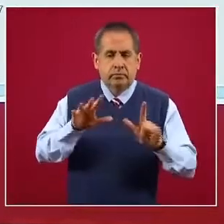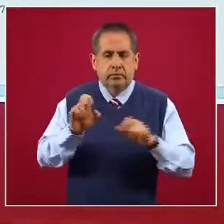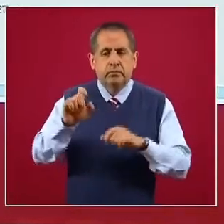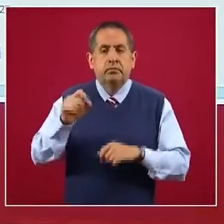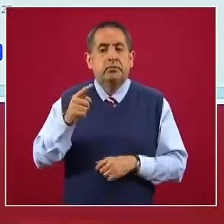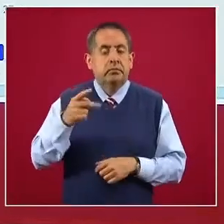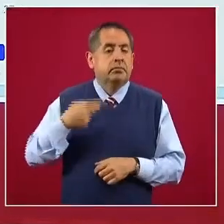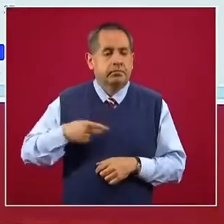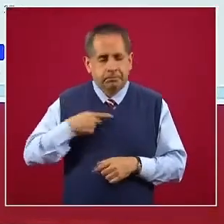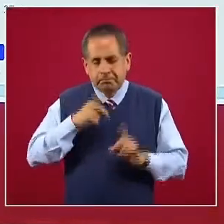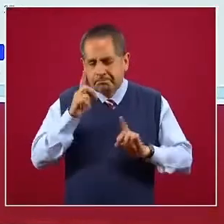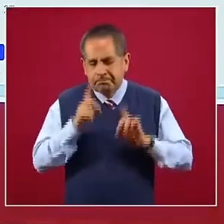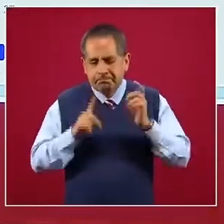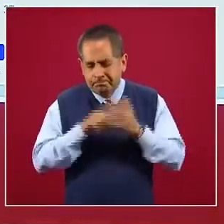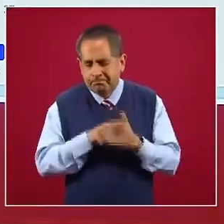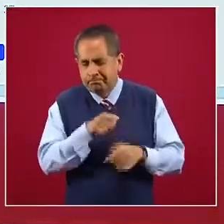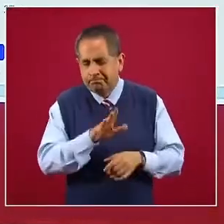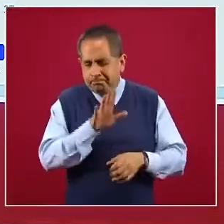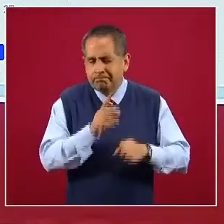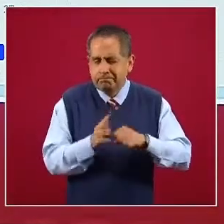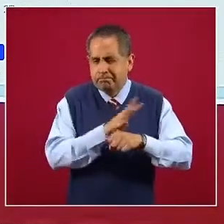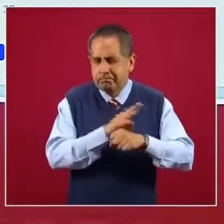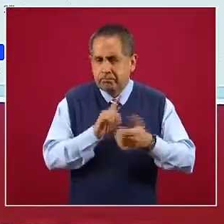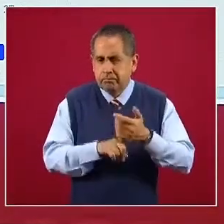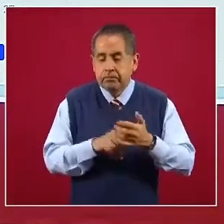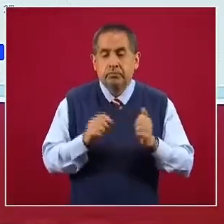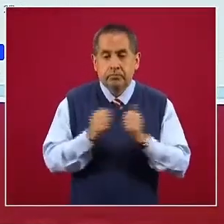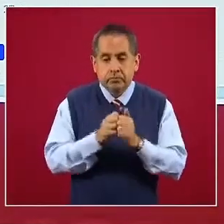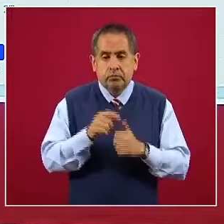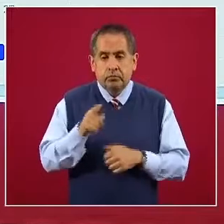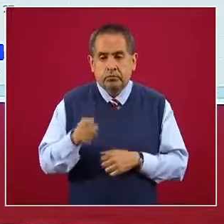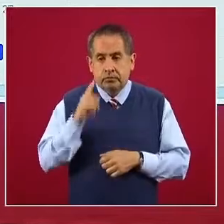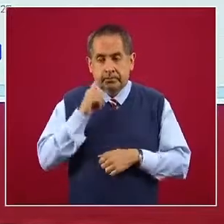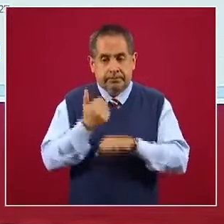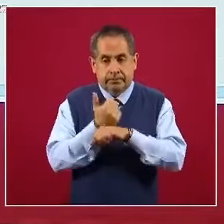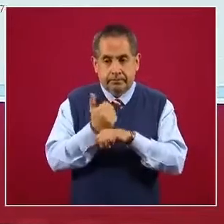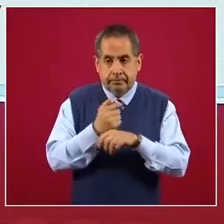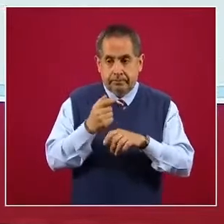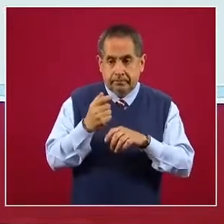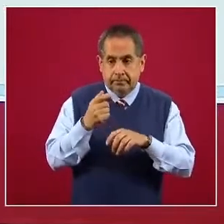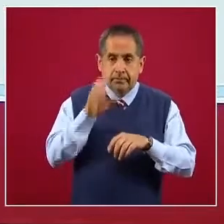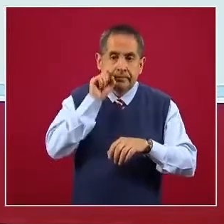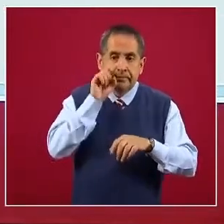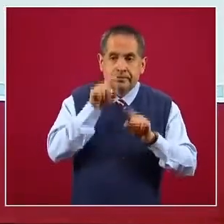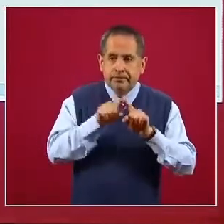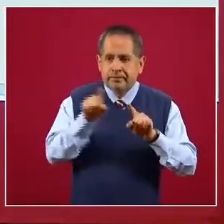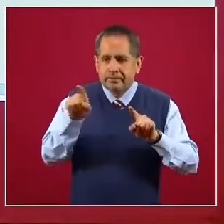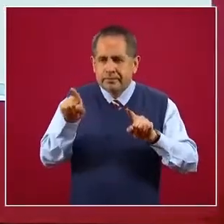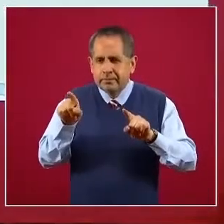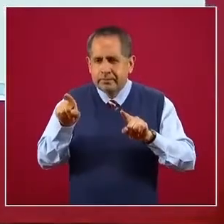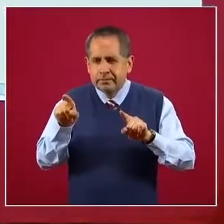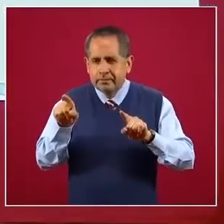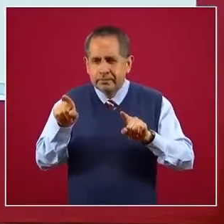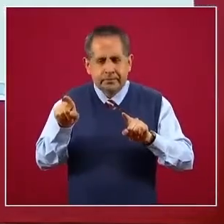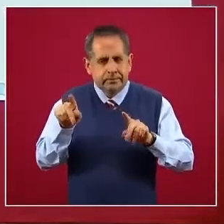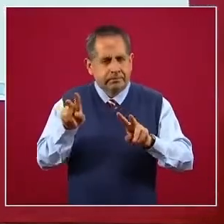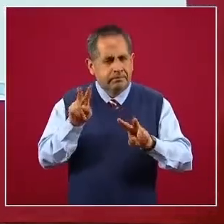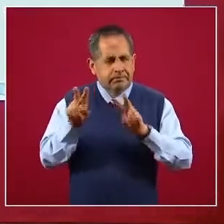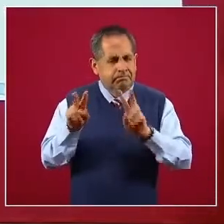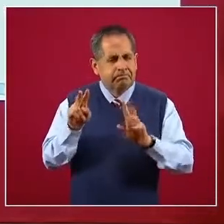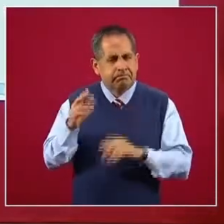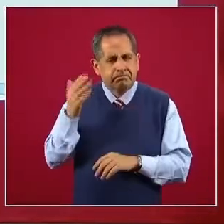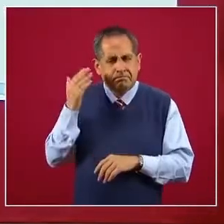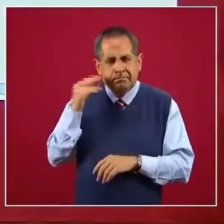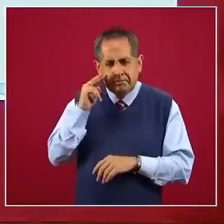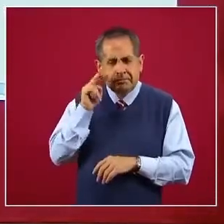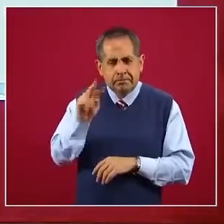80,721 casos que son sospechosos. Los vamos a ver representados precisamente en este color naranja claro, que habíamos estado de hecho utilizando durante toda